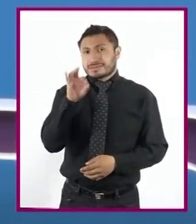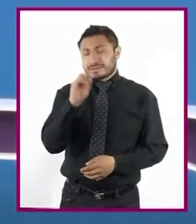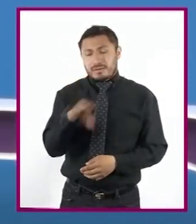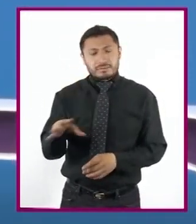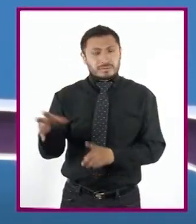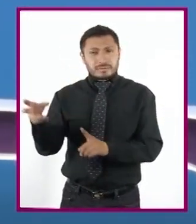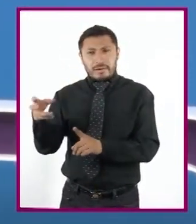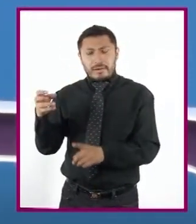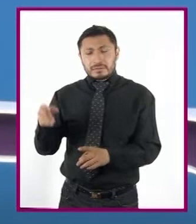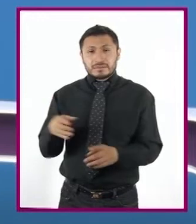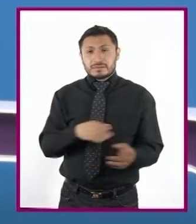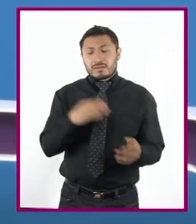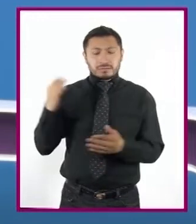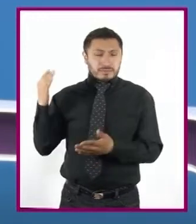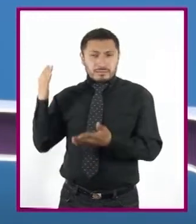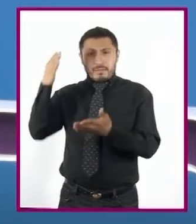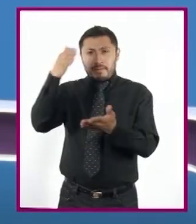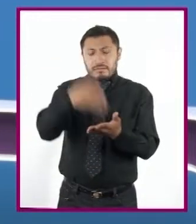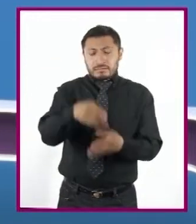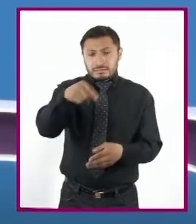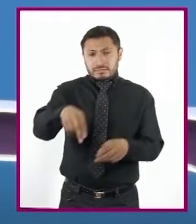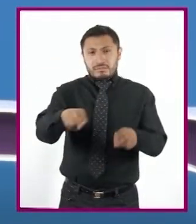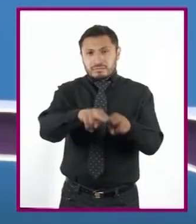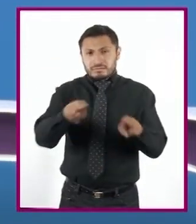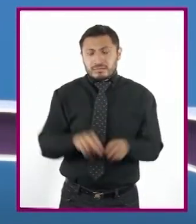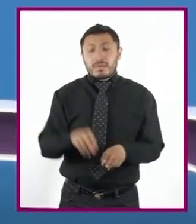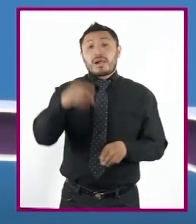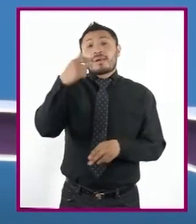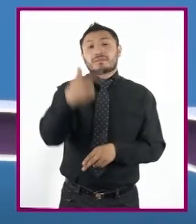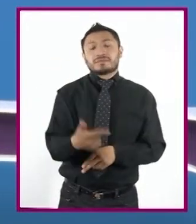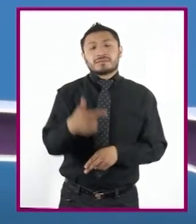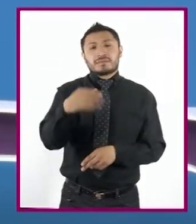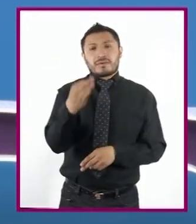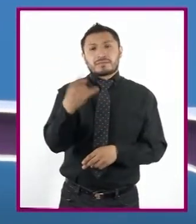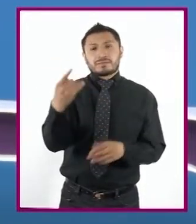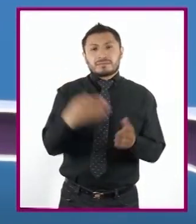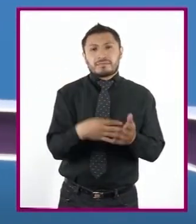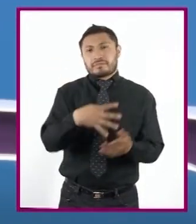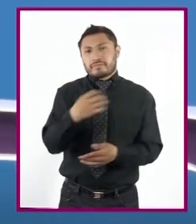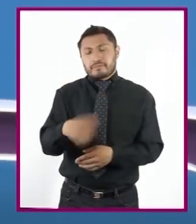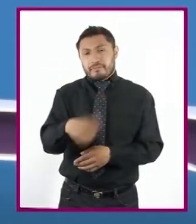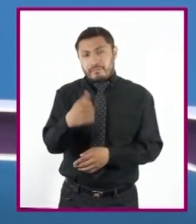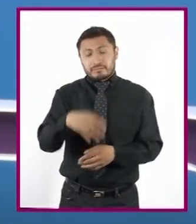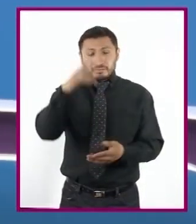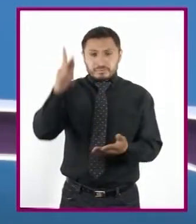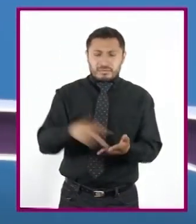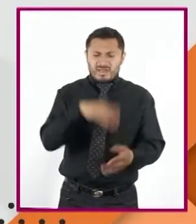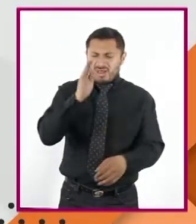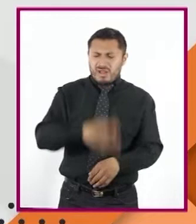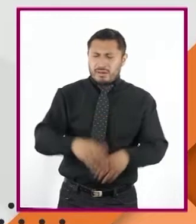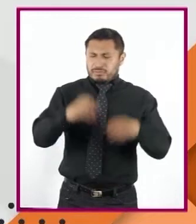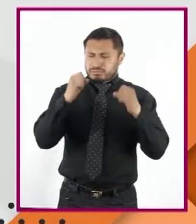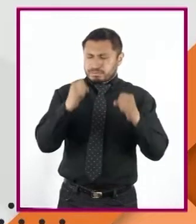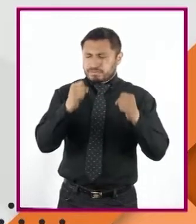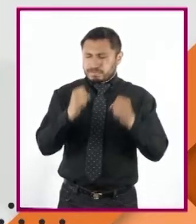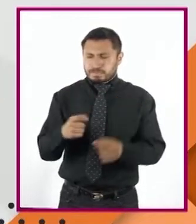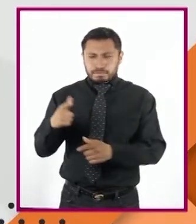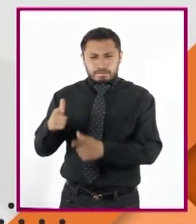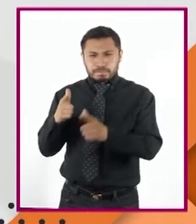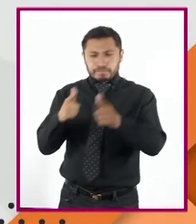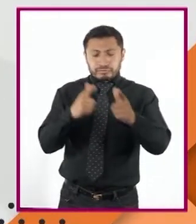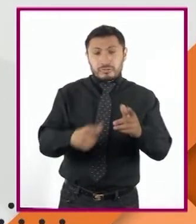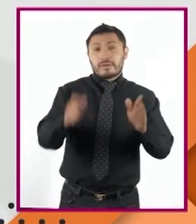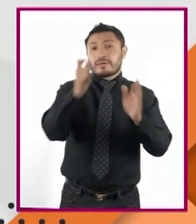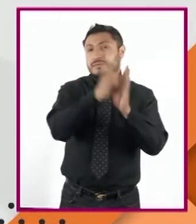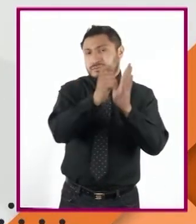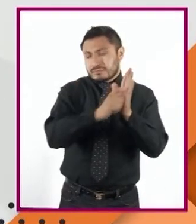al territorio nacional el 7 de febrero de 1911, el movimiento cobró más fuerza. Apuntemos en nuestra línea